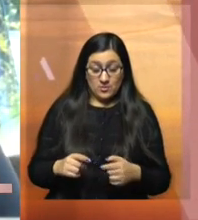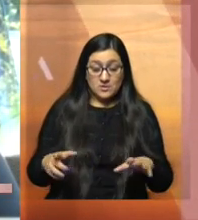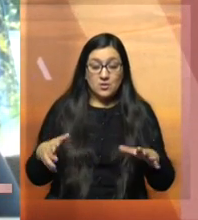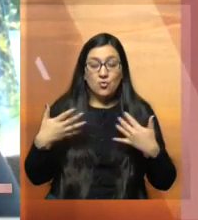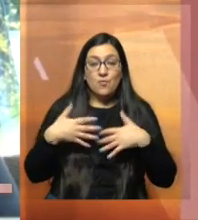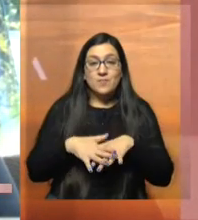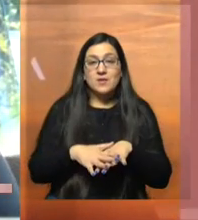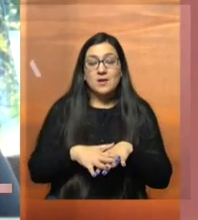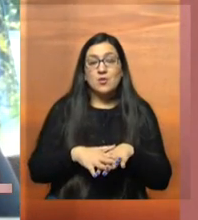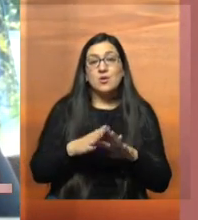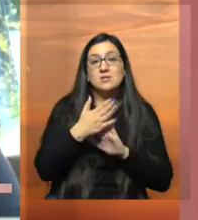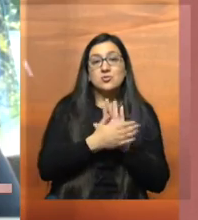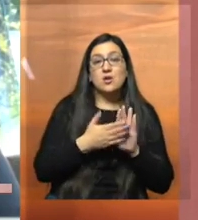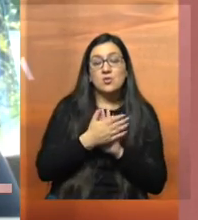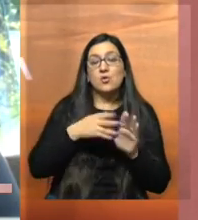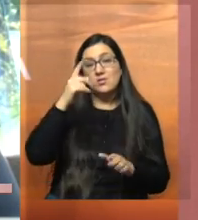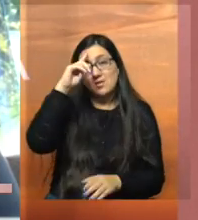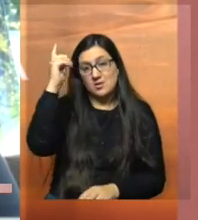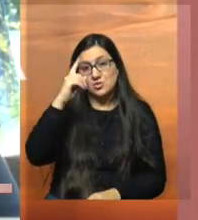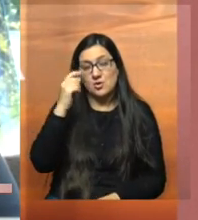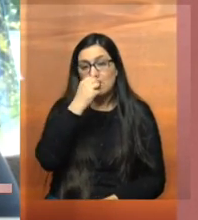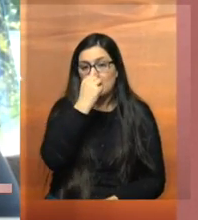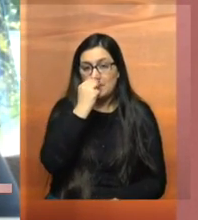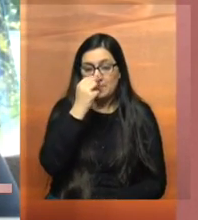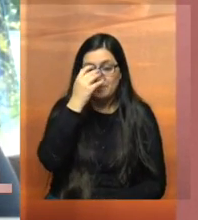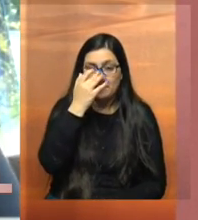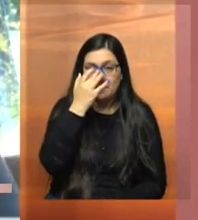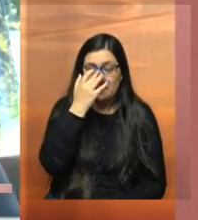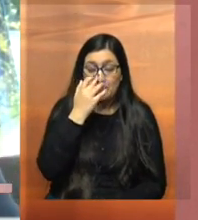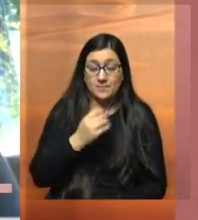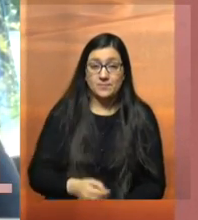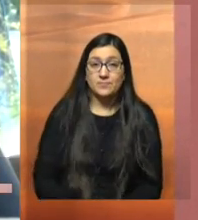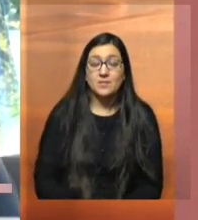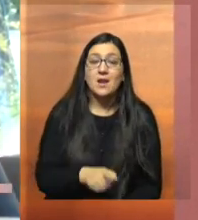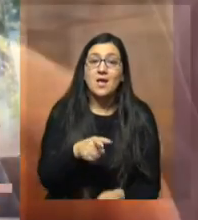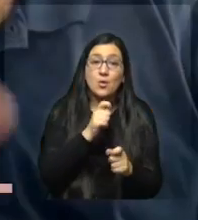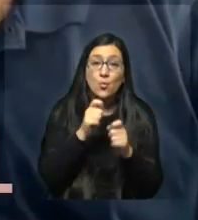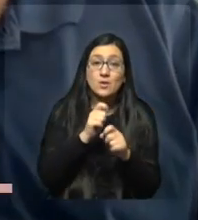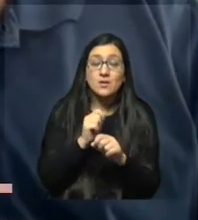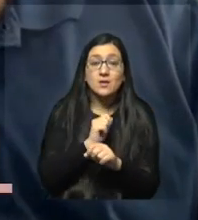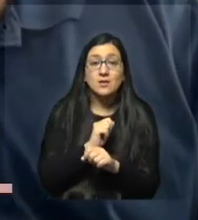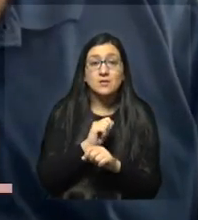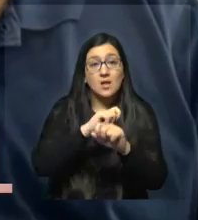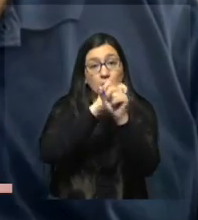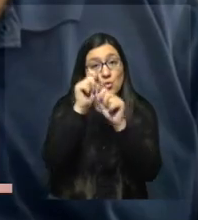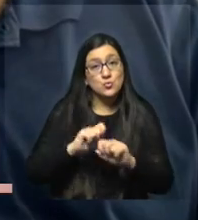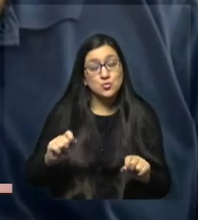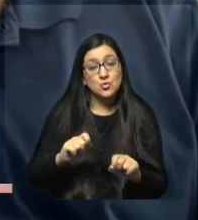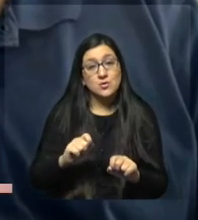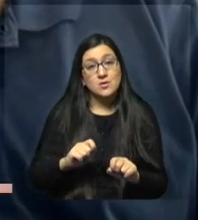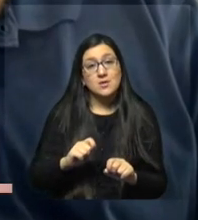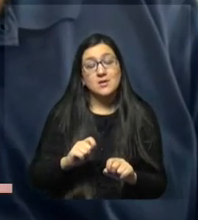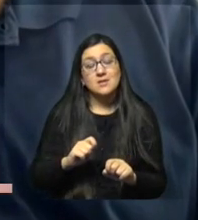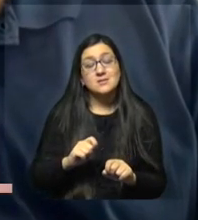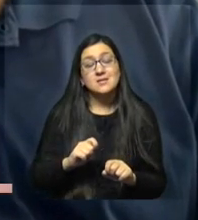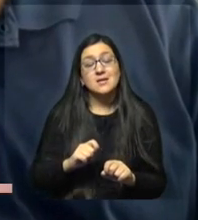los internacionales. Más allá de los vaivenes que pueda haber, la encuesta esta concluye que el portal de